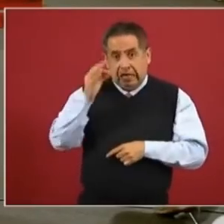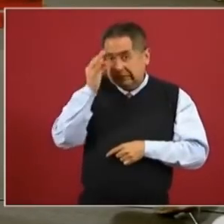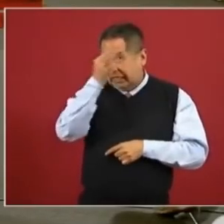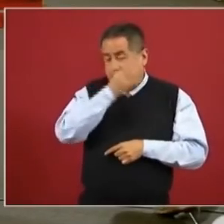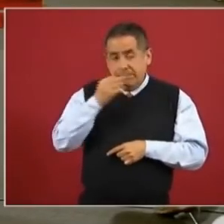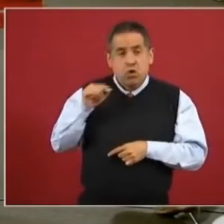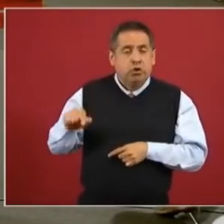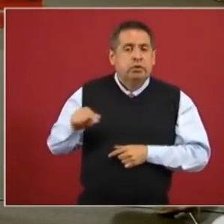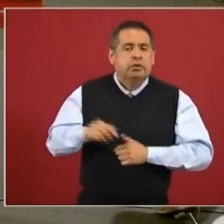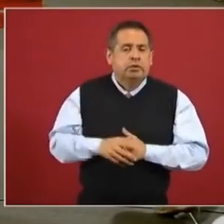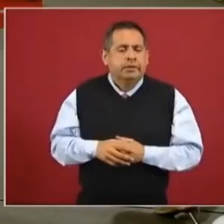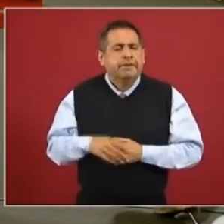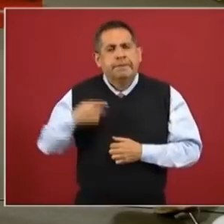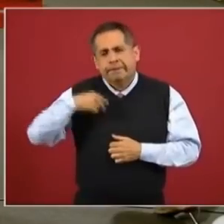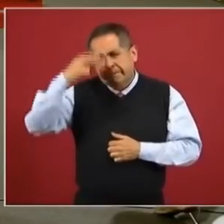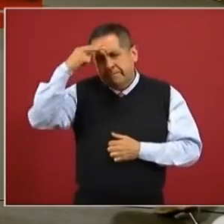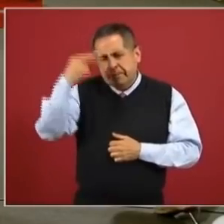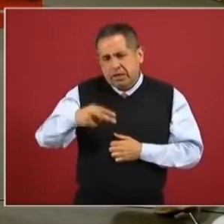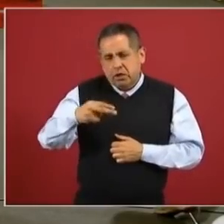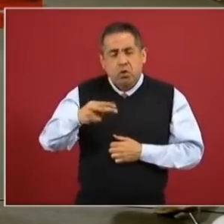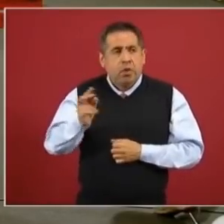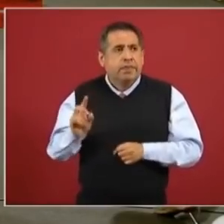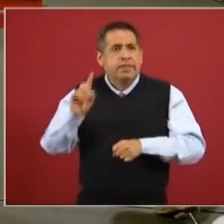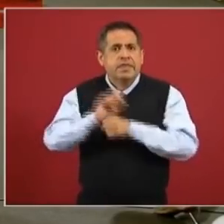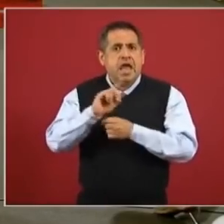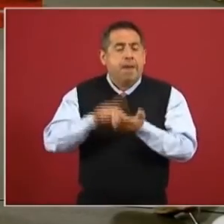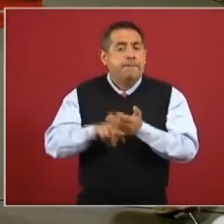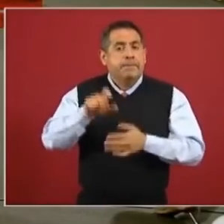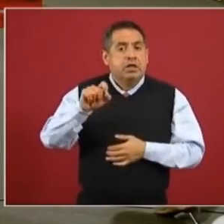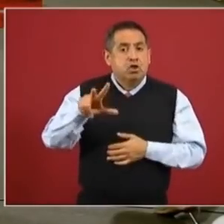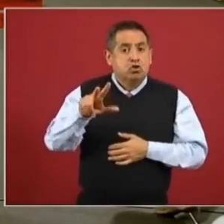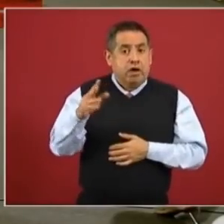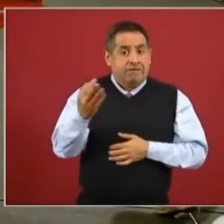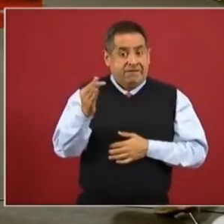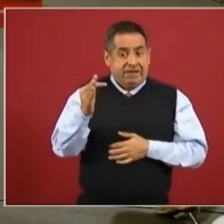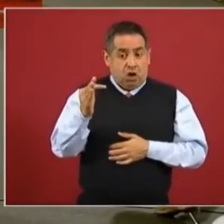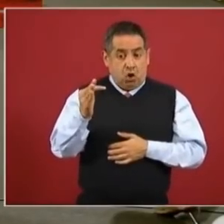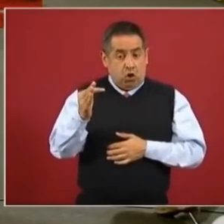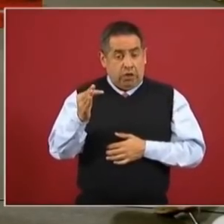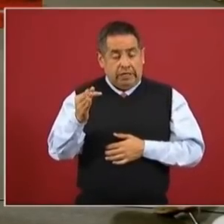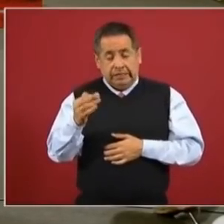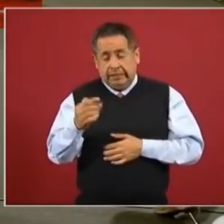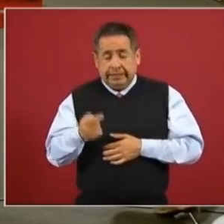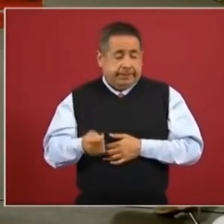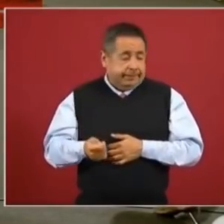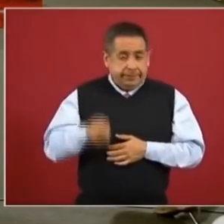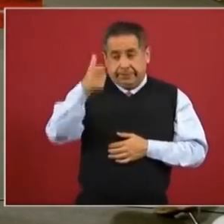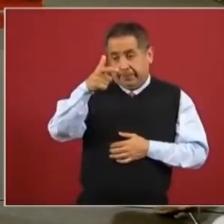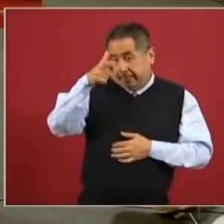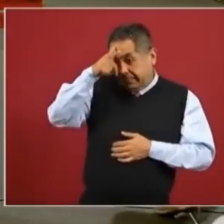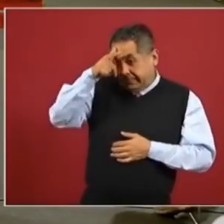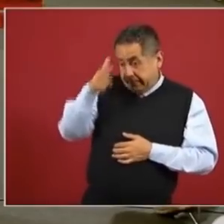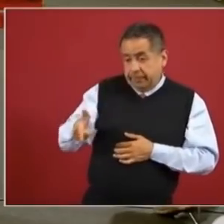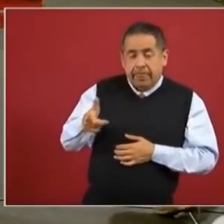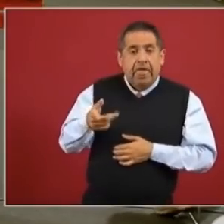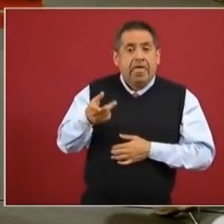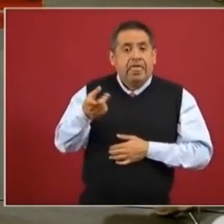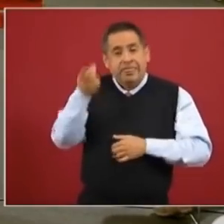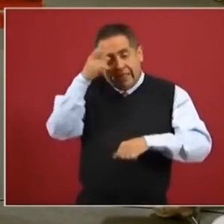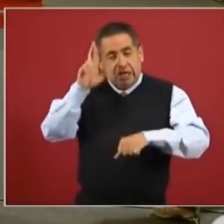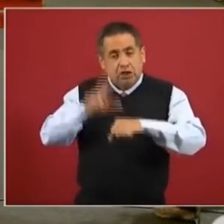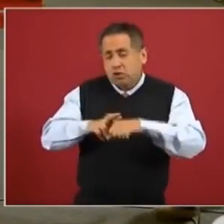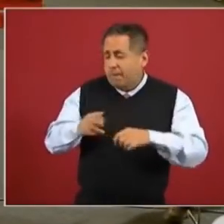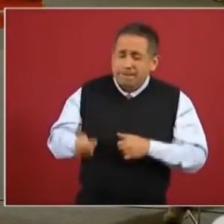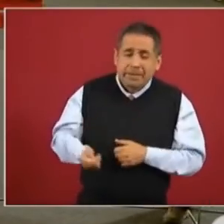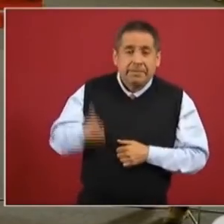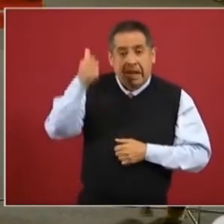sarampión. En México, el día 28 de febrero, se identifica en la Dirección General de Epidemiología el